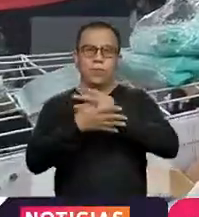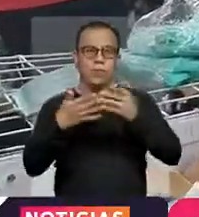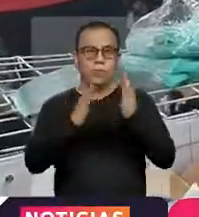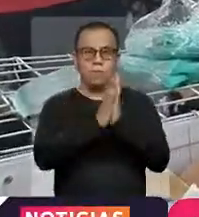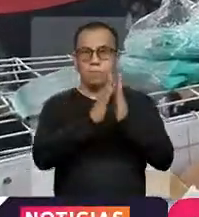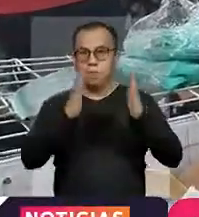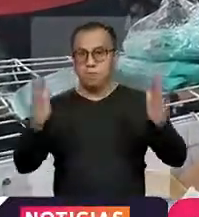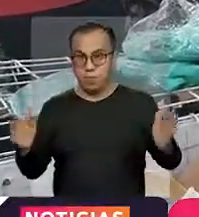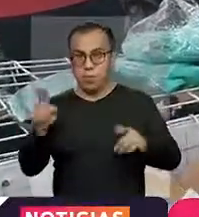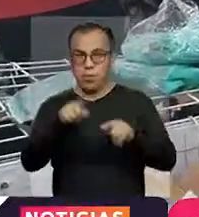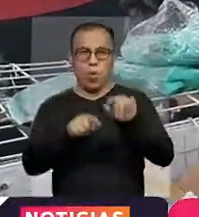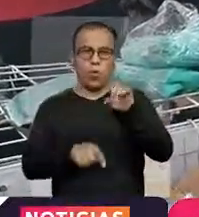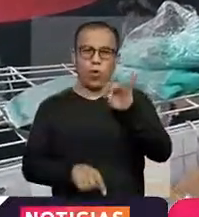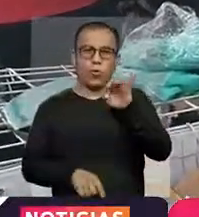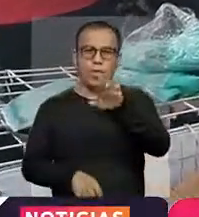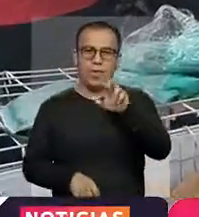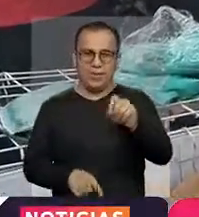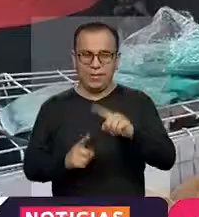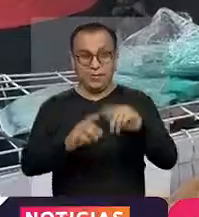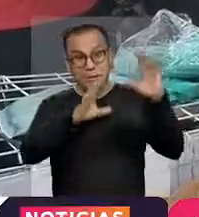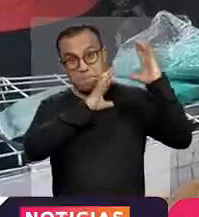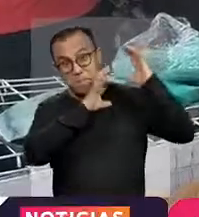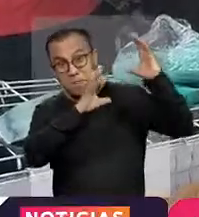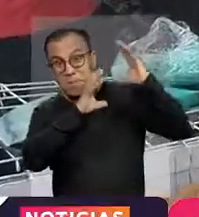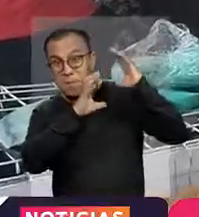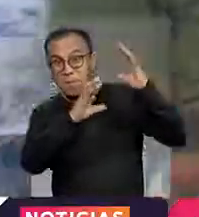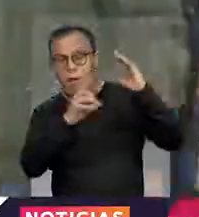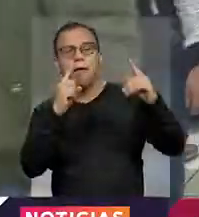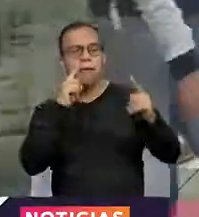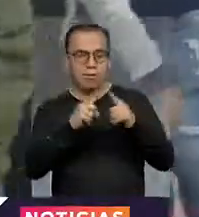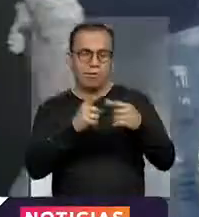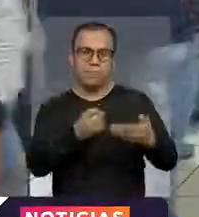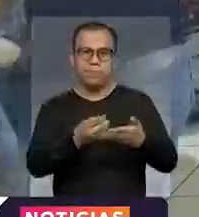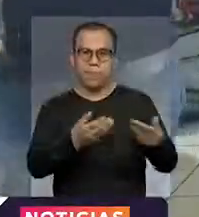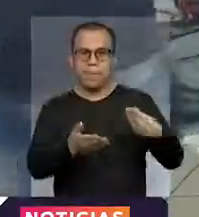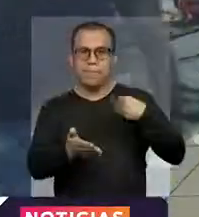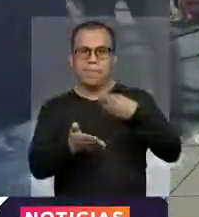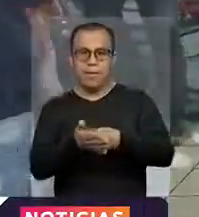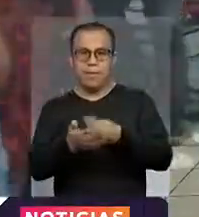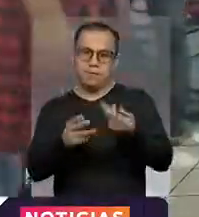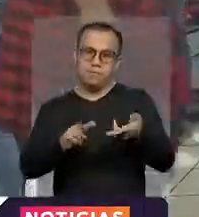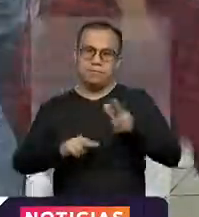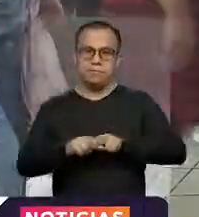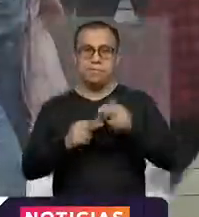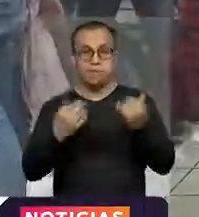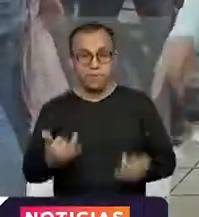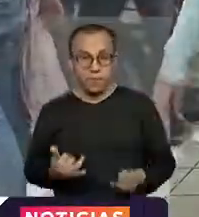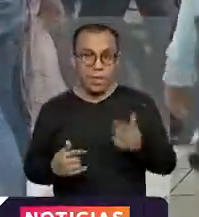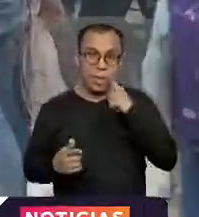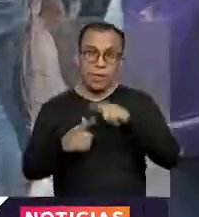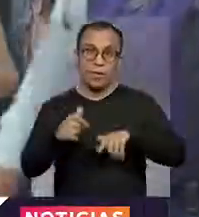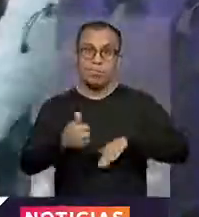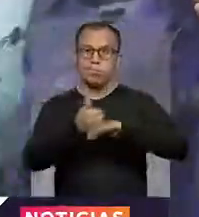los llamados coteros, quienes cargan bultos y paquetes, reciben su aguinaldo. El llamado de las